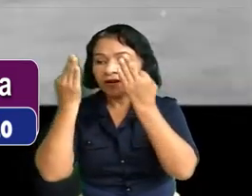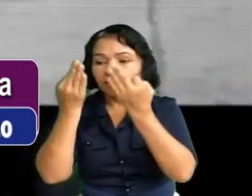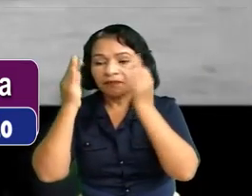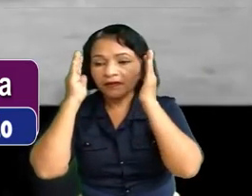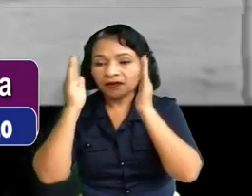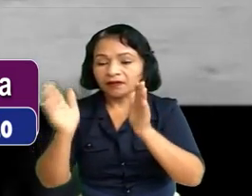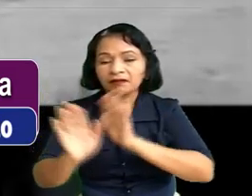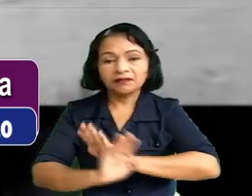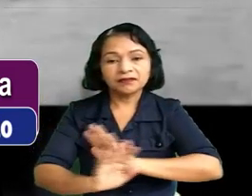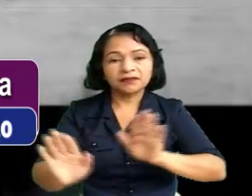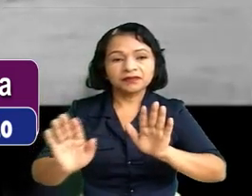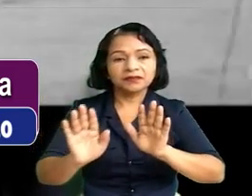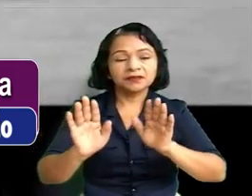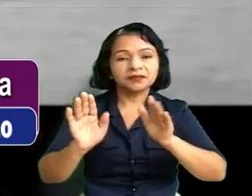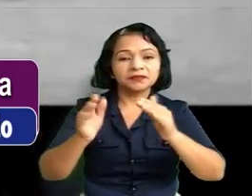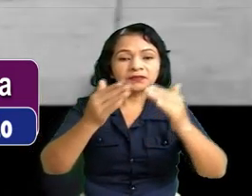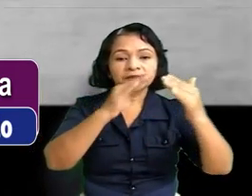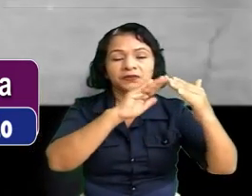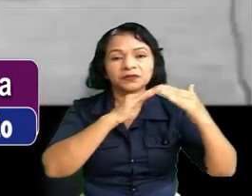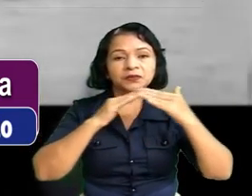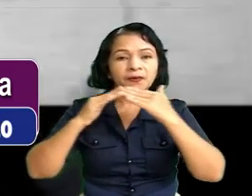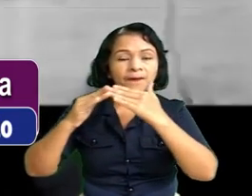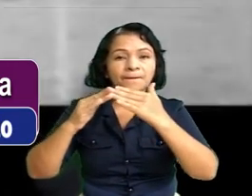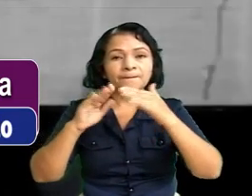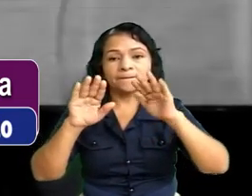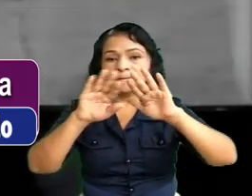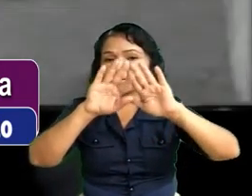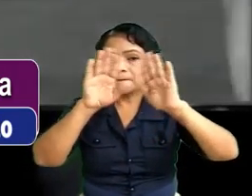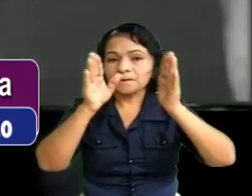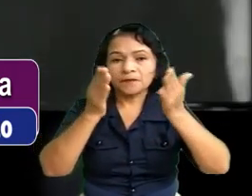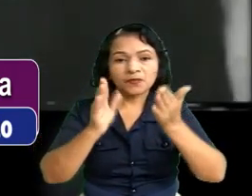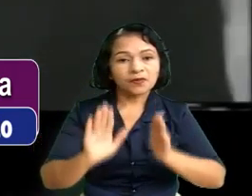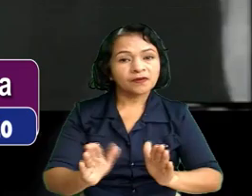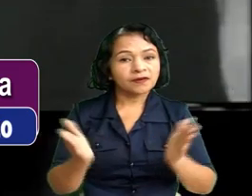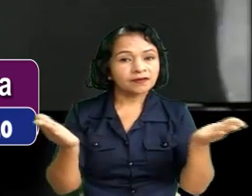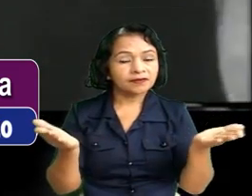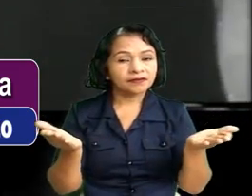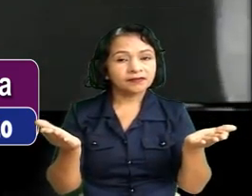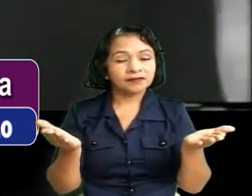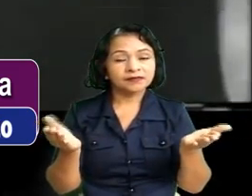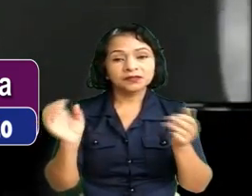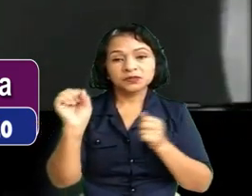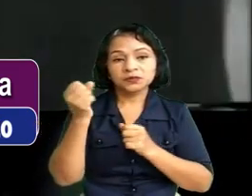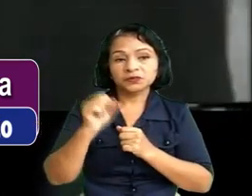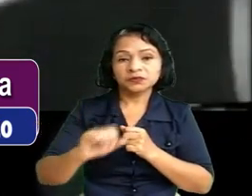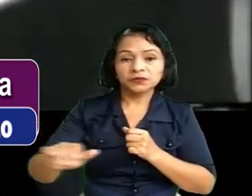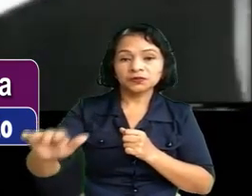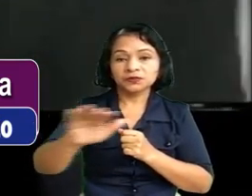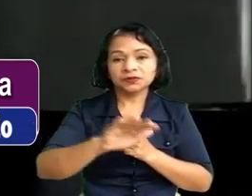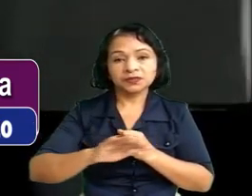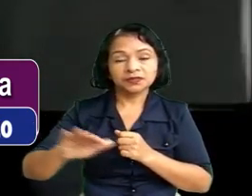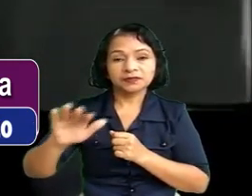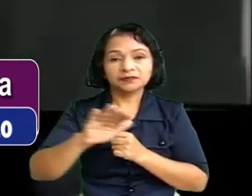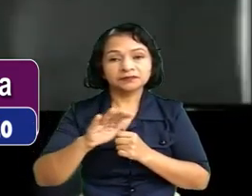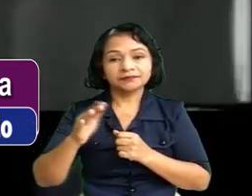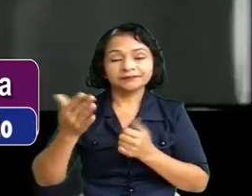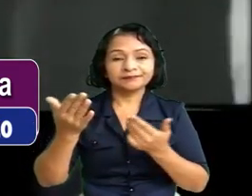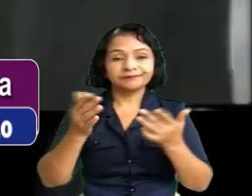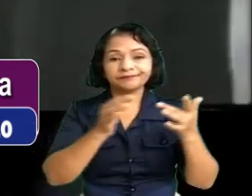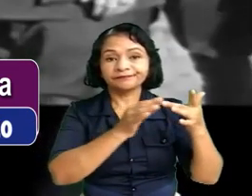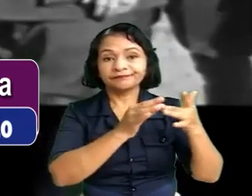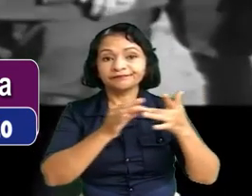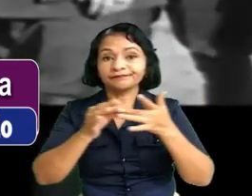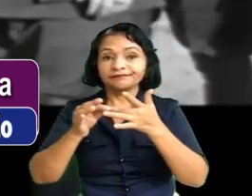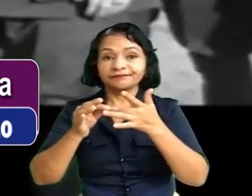En la zona urbana, la mujer de un nivel social de clase alta